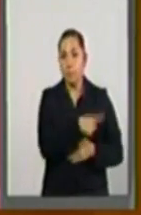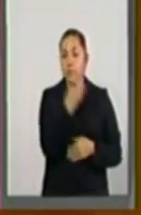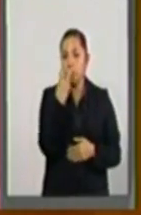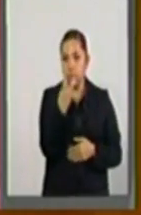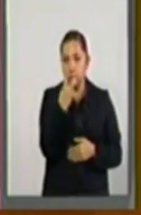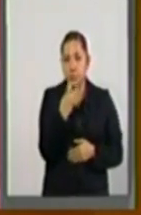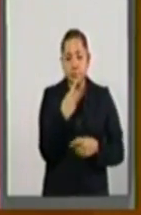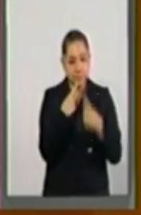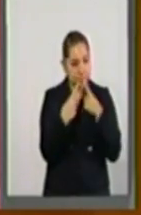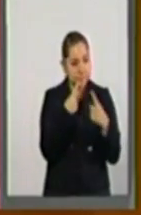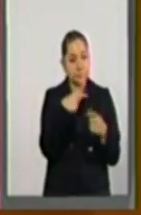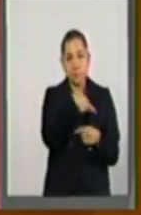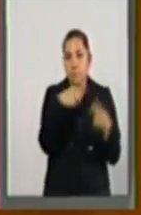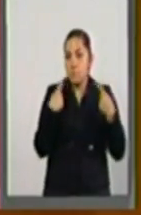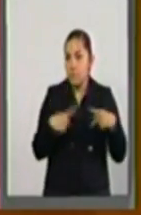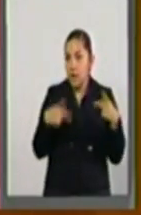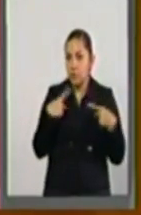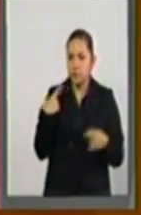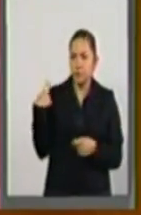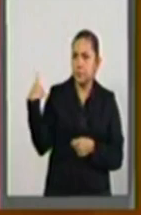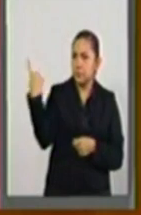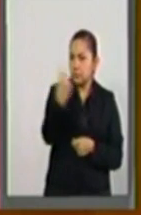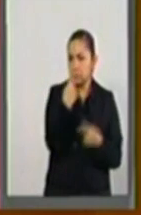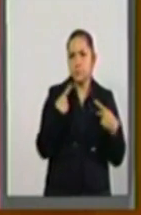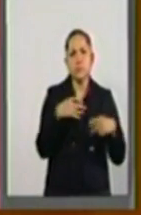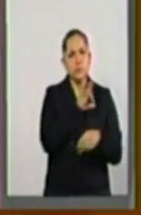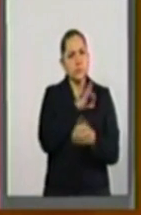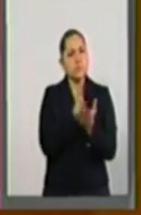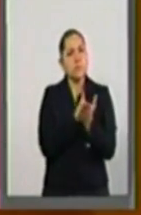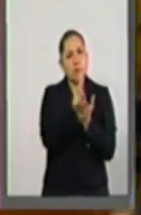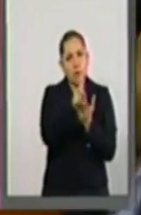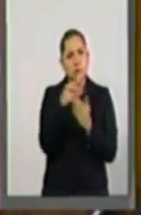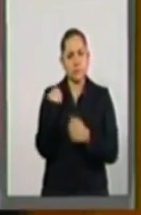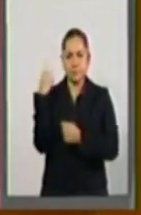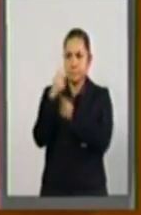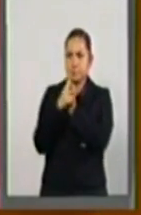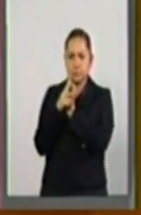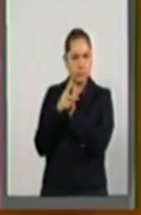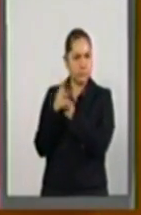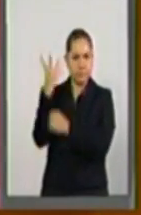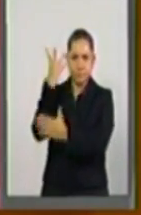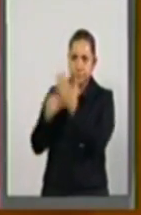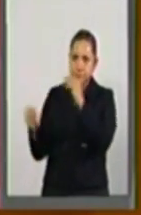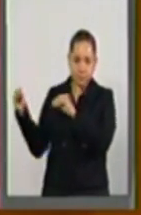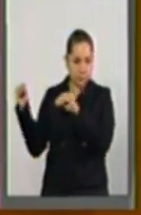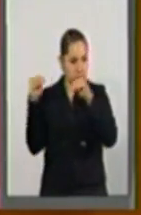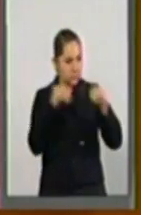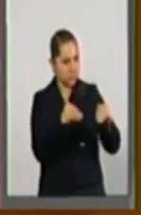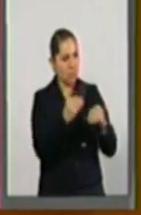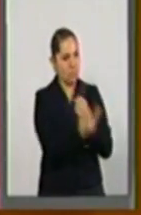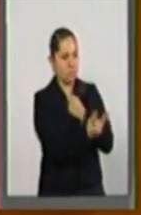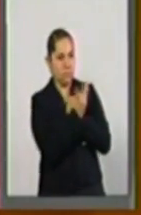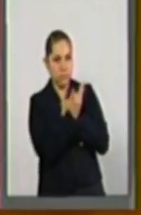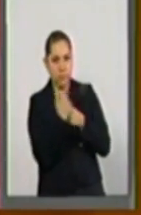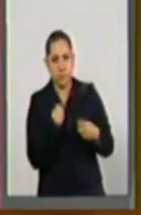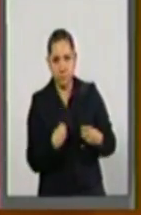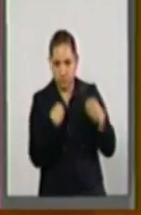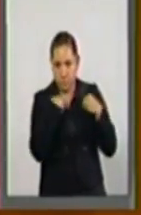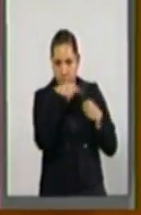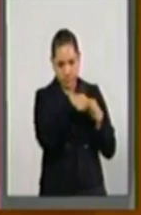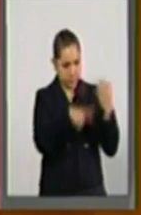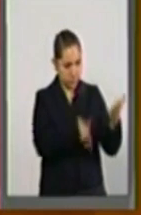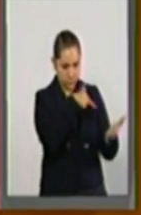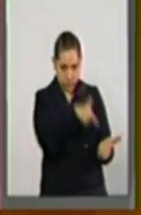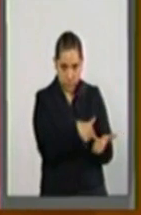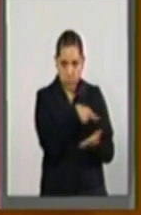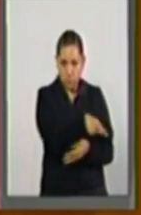tiene derecho a buscar y recibir asilo, sin establecer una prefiguración de las razones para